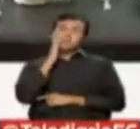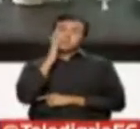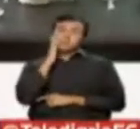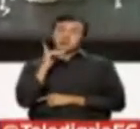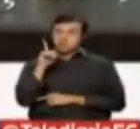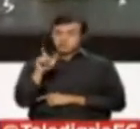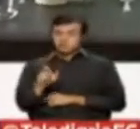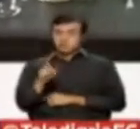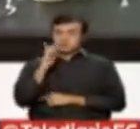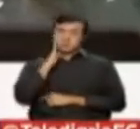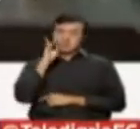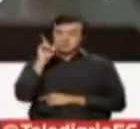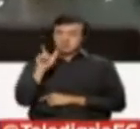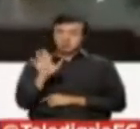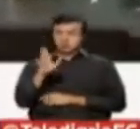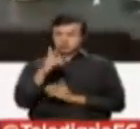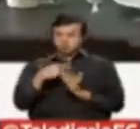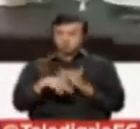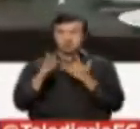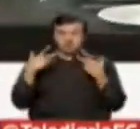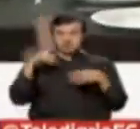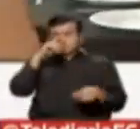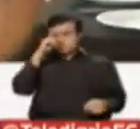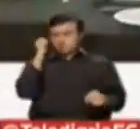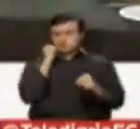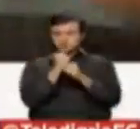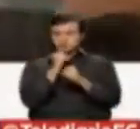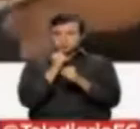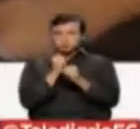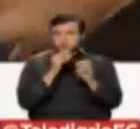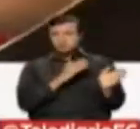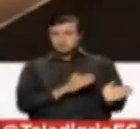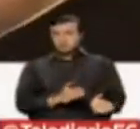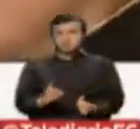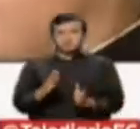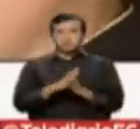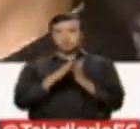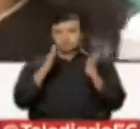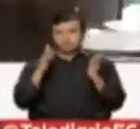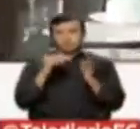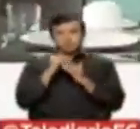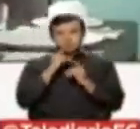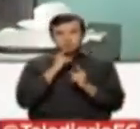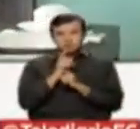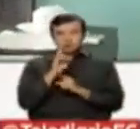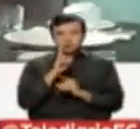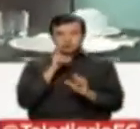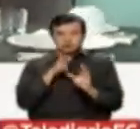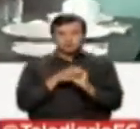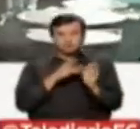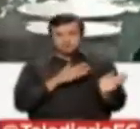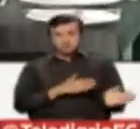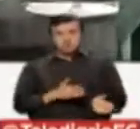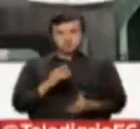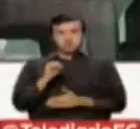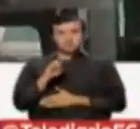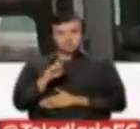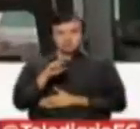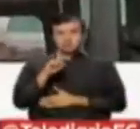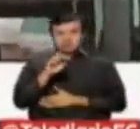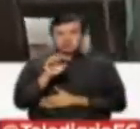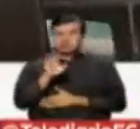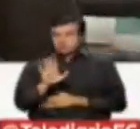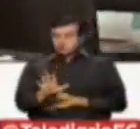beneficiarios su hijo ya se encuentra trabajando y ha sido de gran utilidad el poder lo involucra en esto mercedes muchas